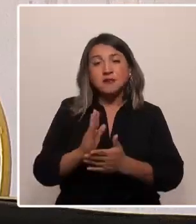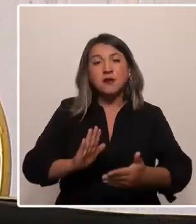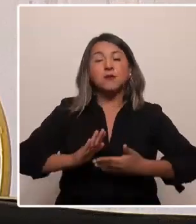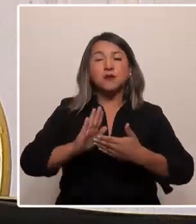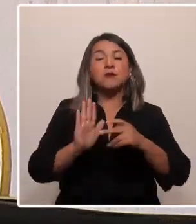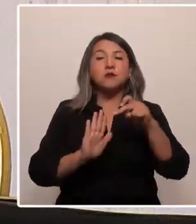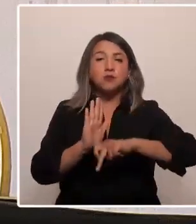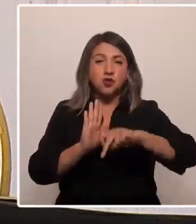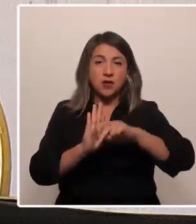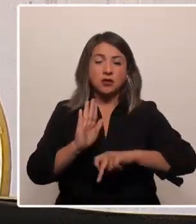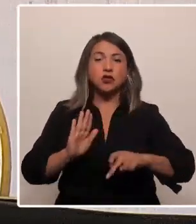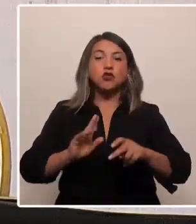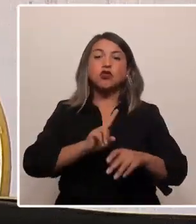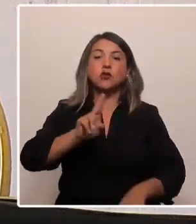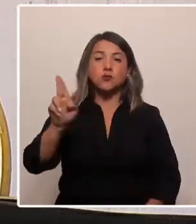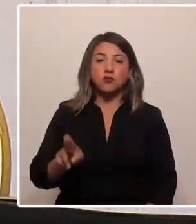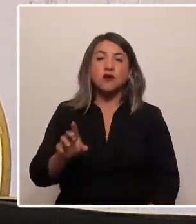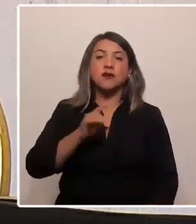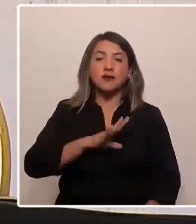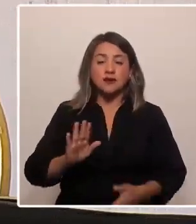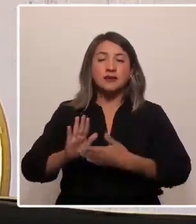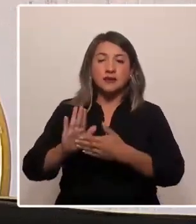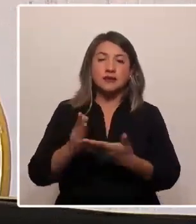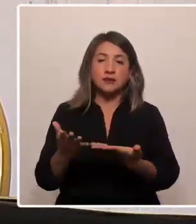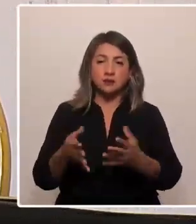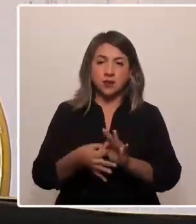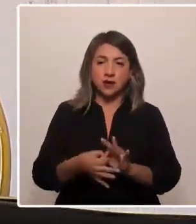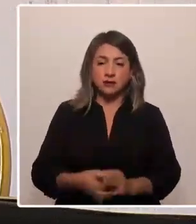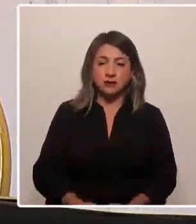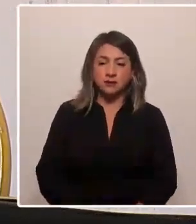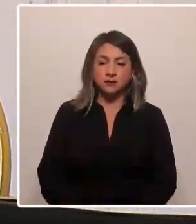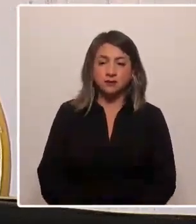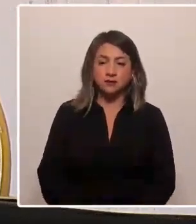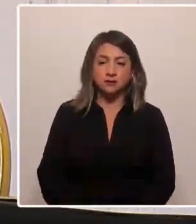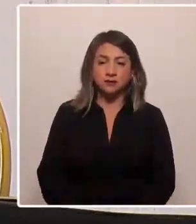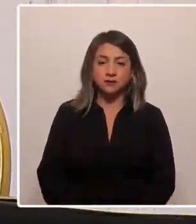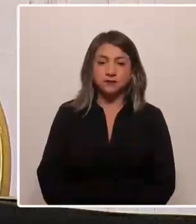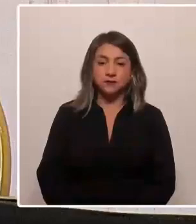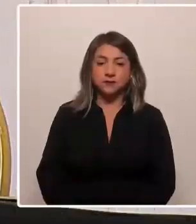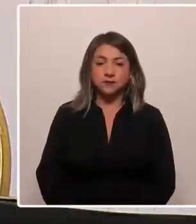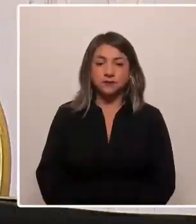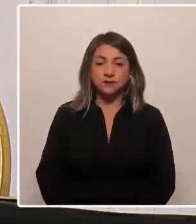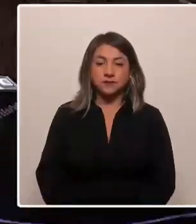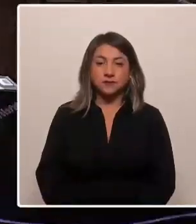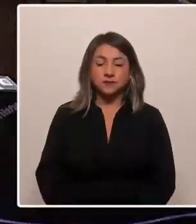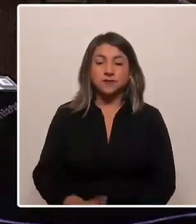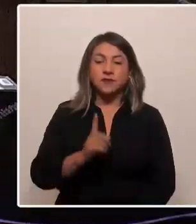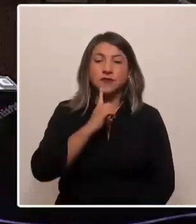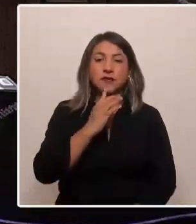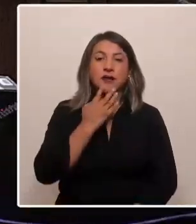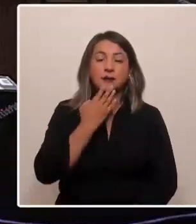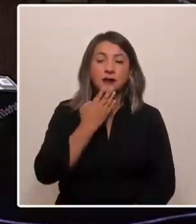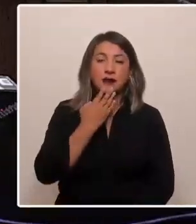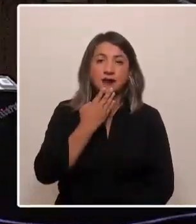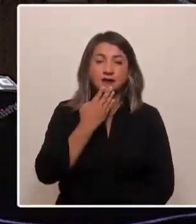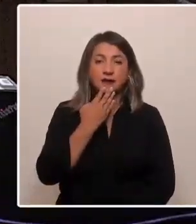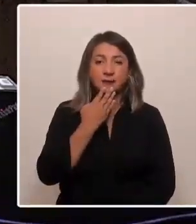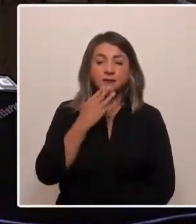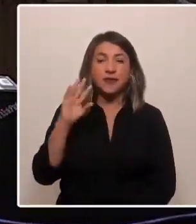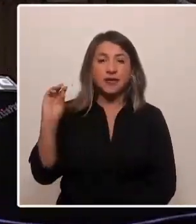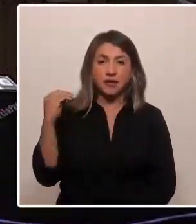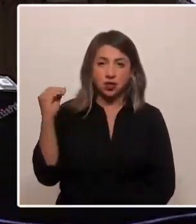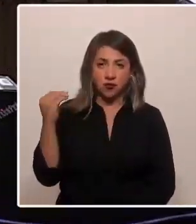proyecto de la República de Chile. Muchas gracias. Tiene la palabra el convencional Cristóbal